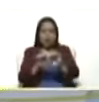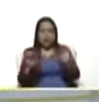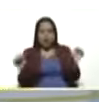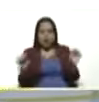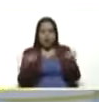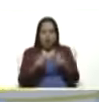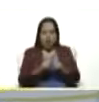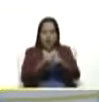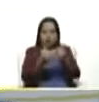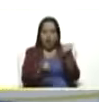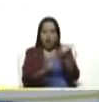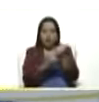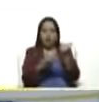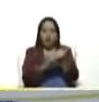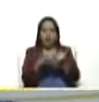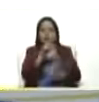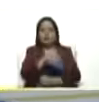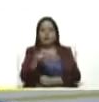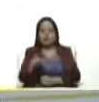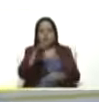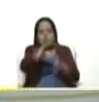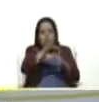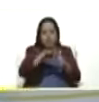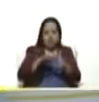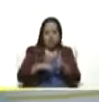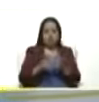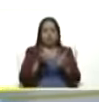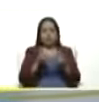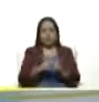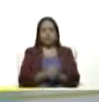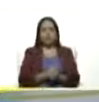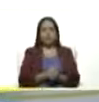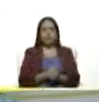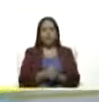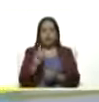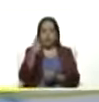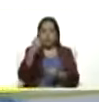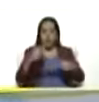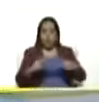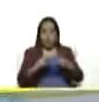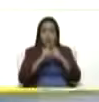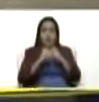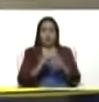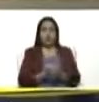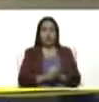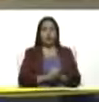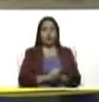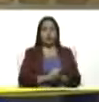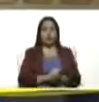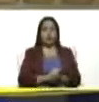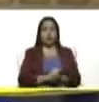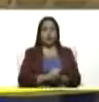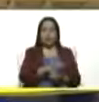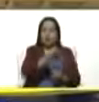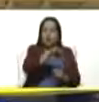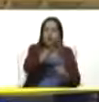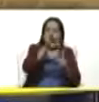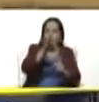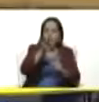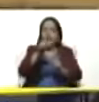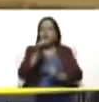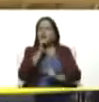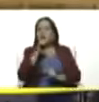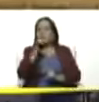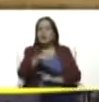de acompañamiento a nuestros productores y productoras. Este primer encuentro, en primer lugar, identificó a esos productores que